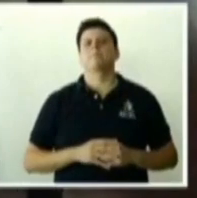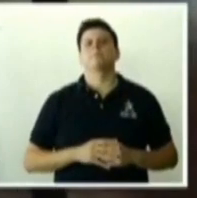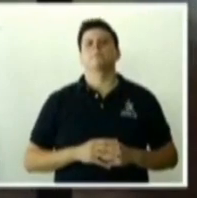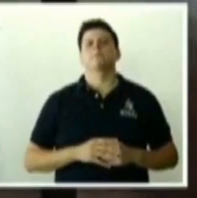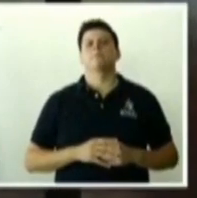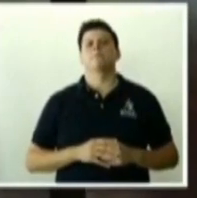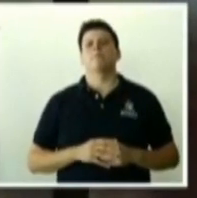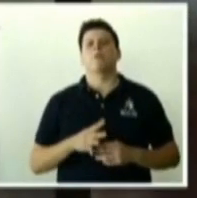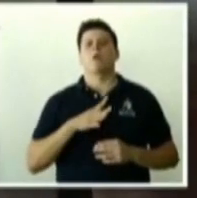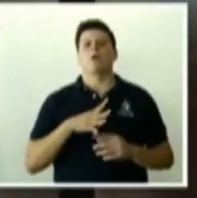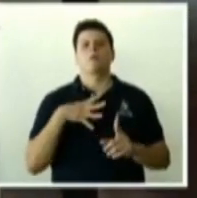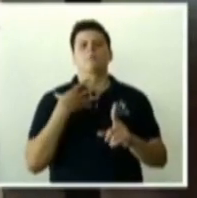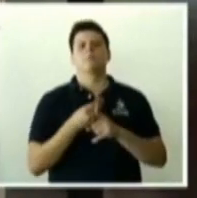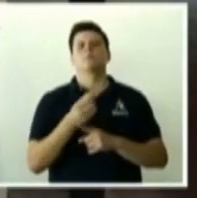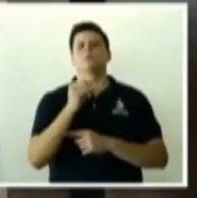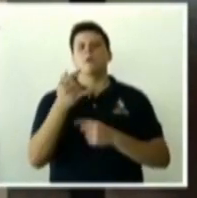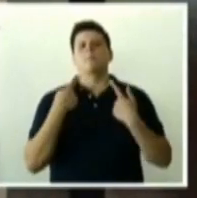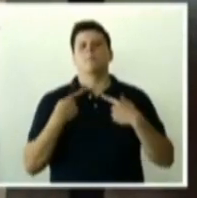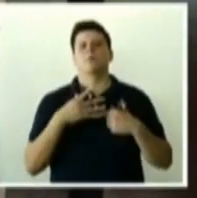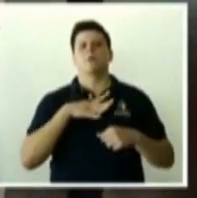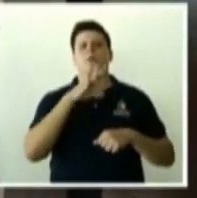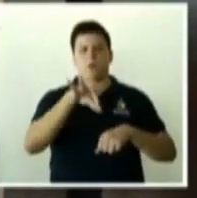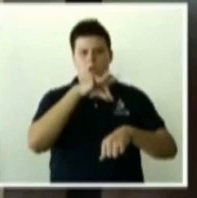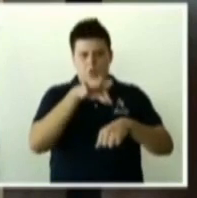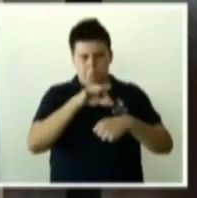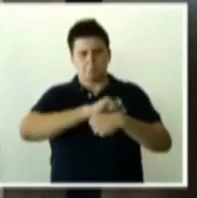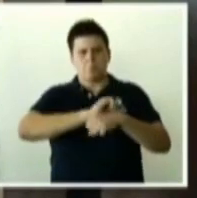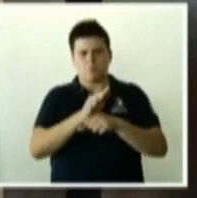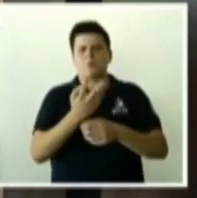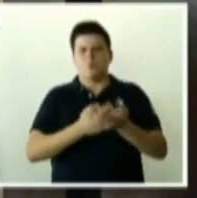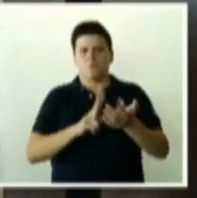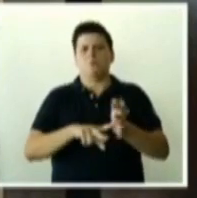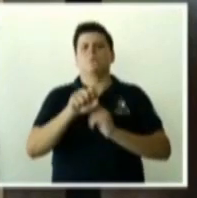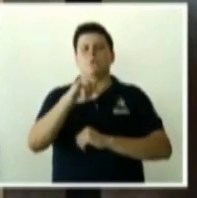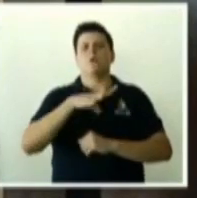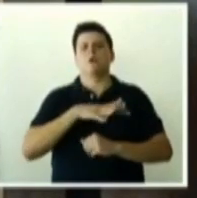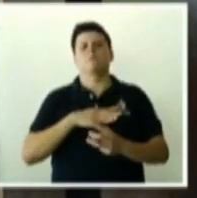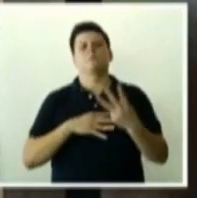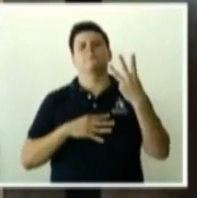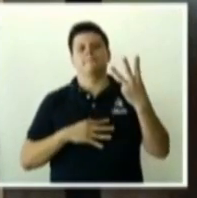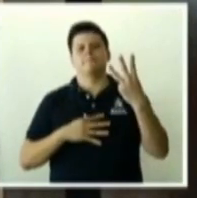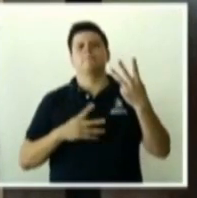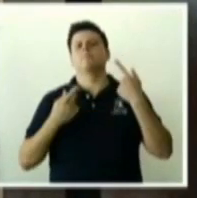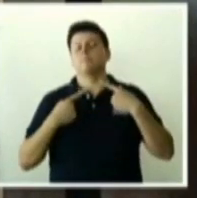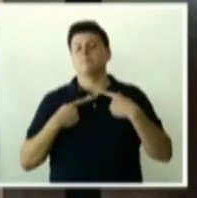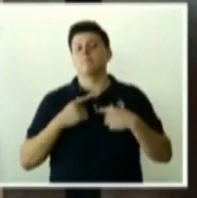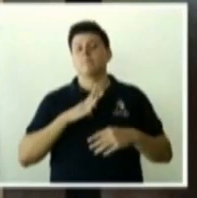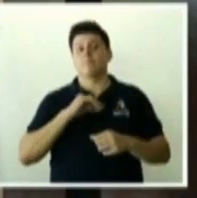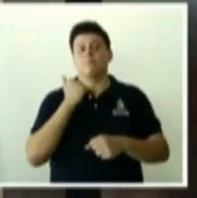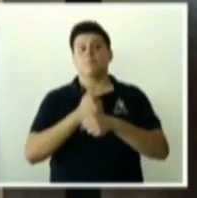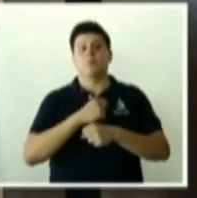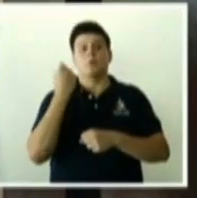si se han dado casos de pacientes que tengan kobe y dengue tenemos tres casos que